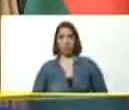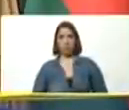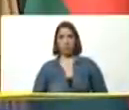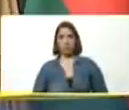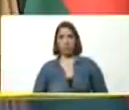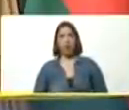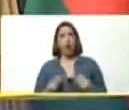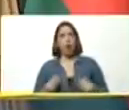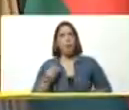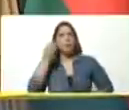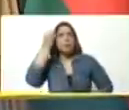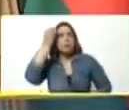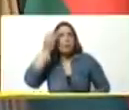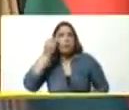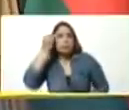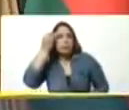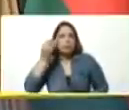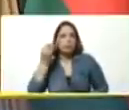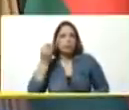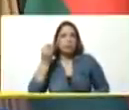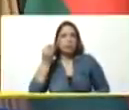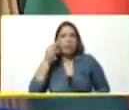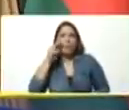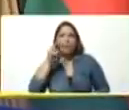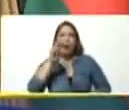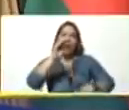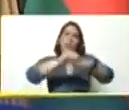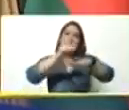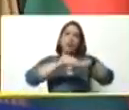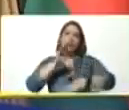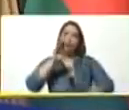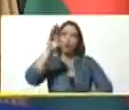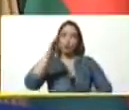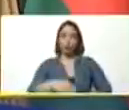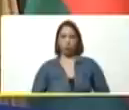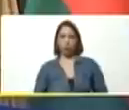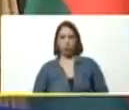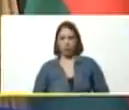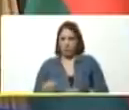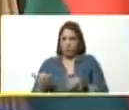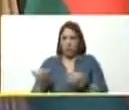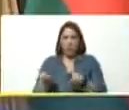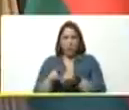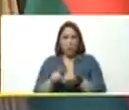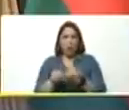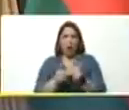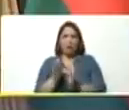como una premonición, como un aviso al futuro, como un profeta que fue.